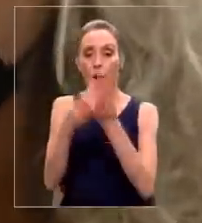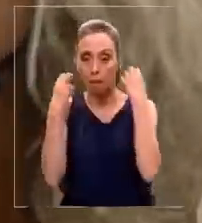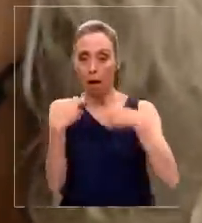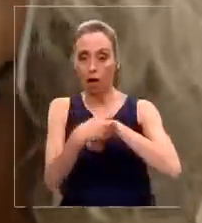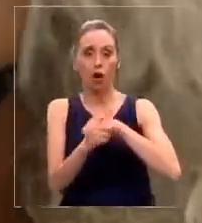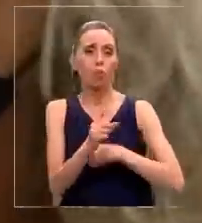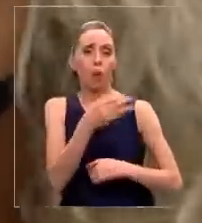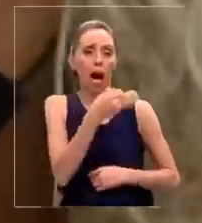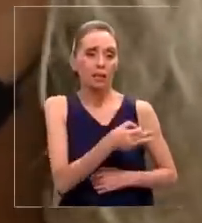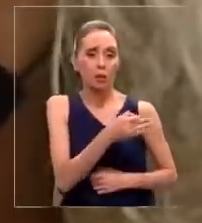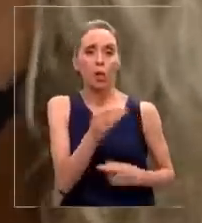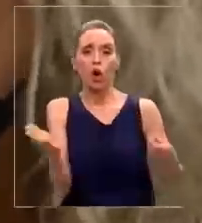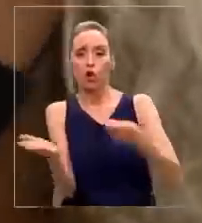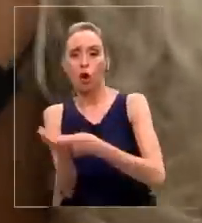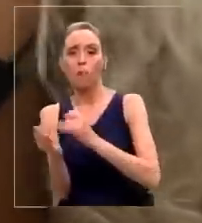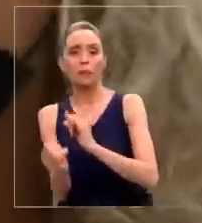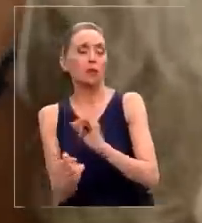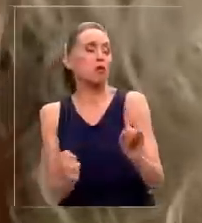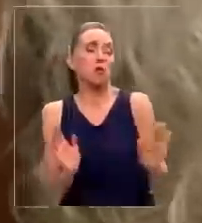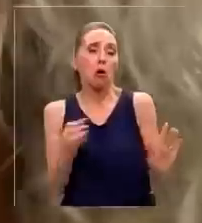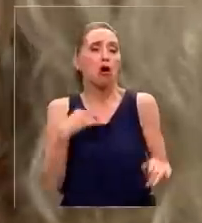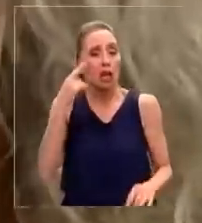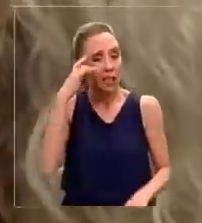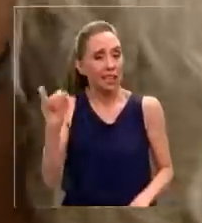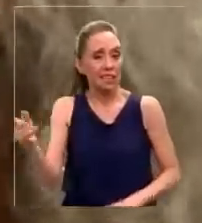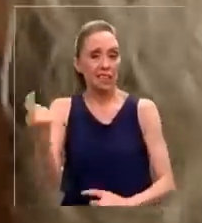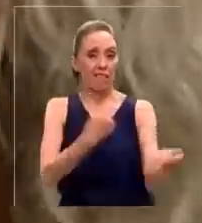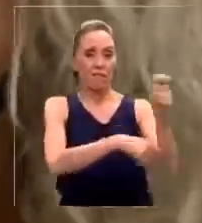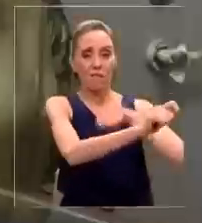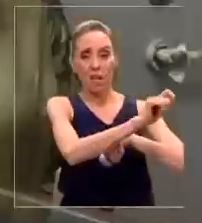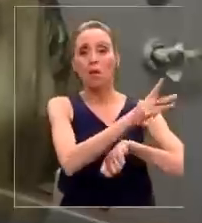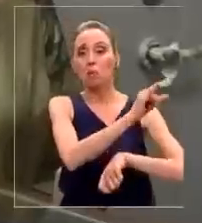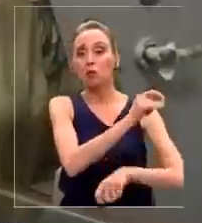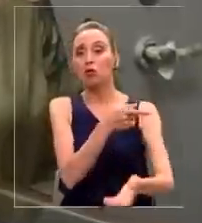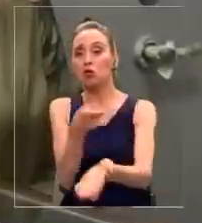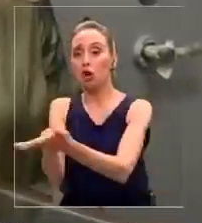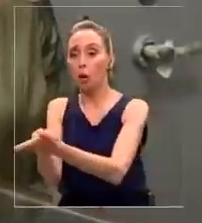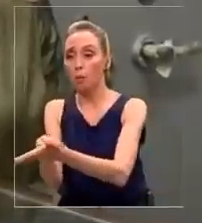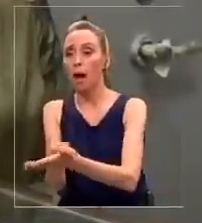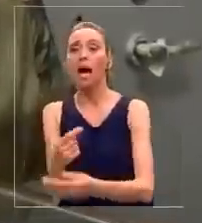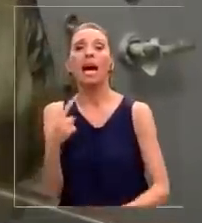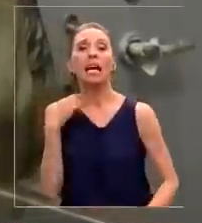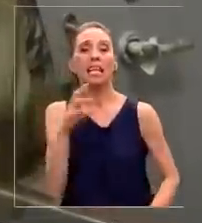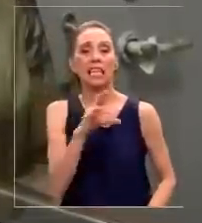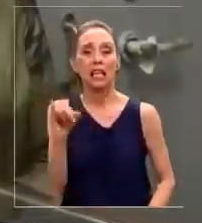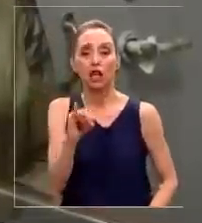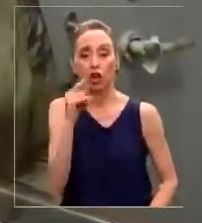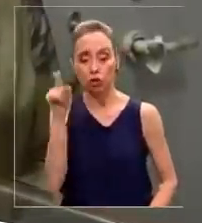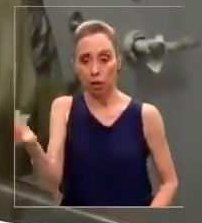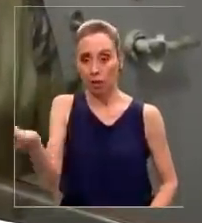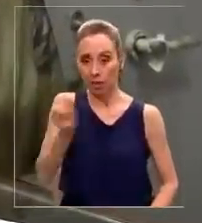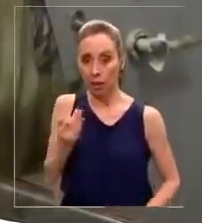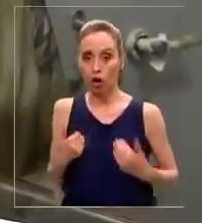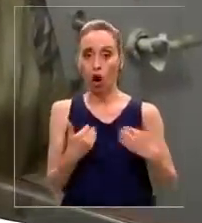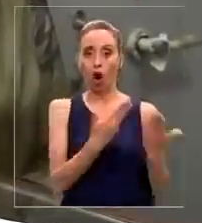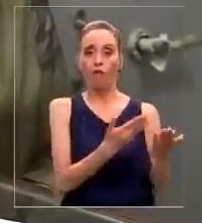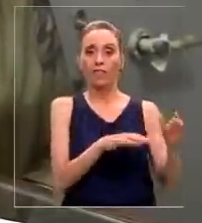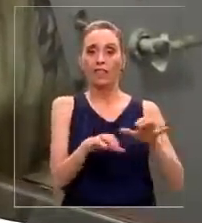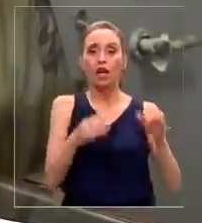te puedo asegurar si a él le compraba o no le compraba. Yo creo que si le iba a vender, a lo mejor sí. ¿Pero Quirós, a usted alguna vez le dijo que le ofrecía